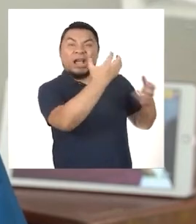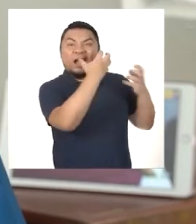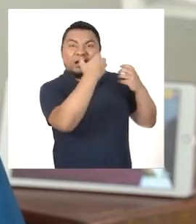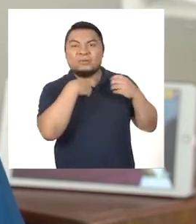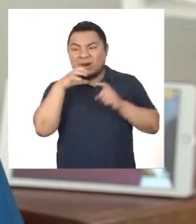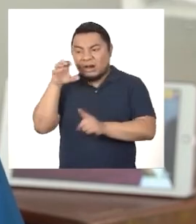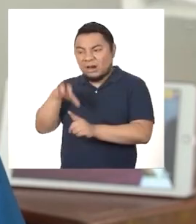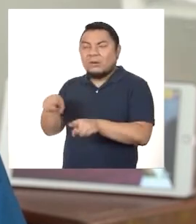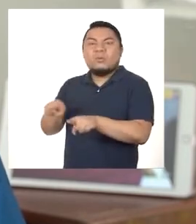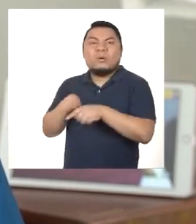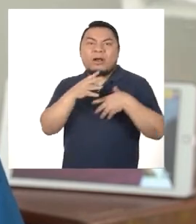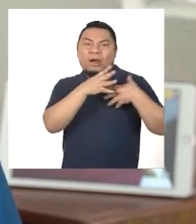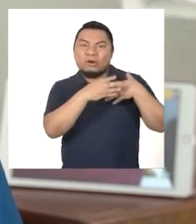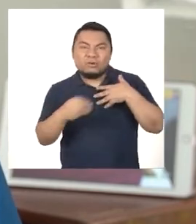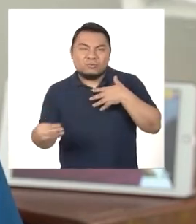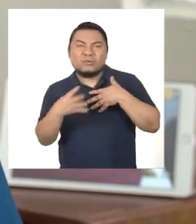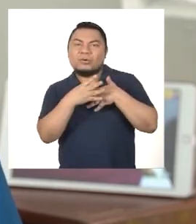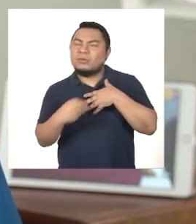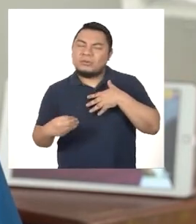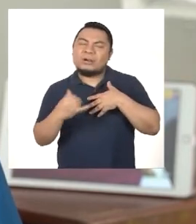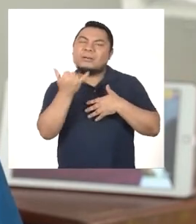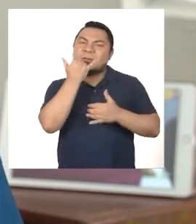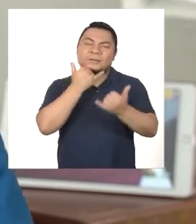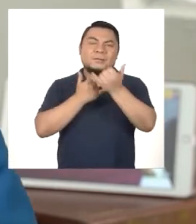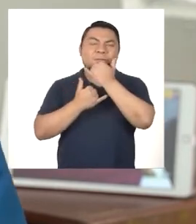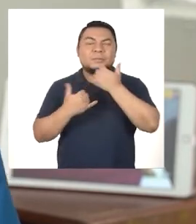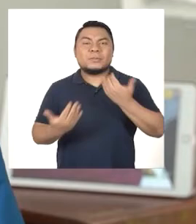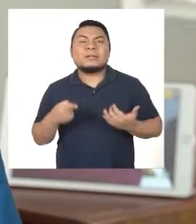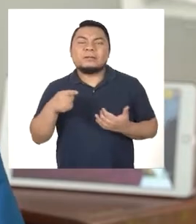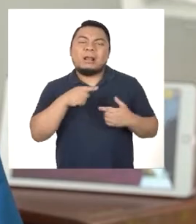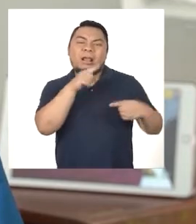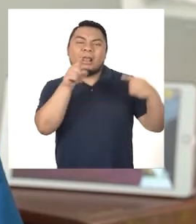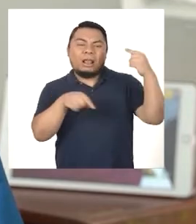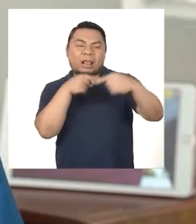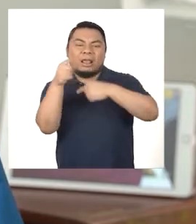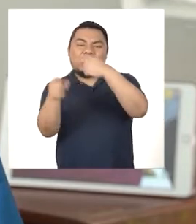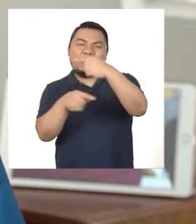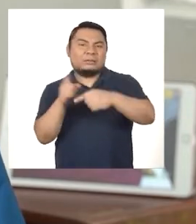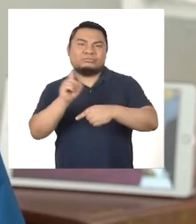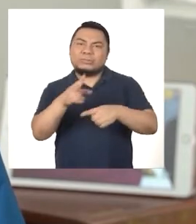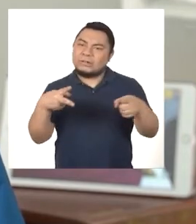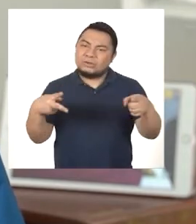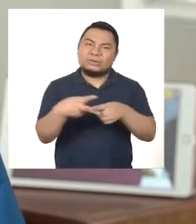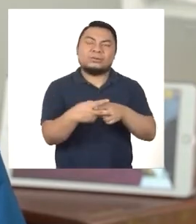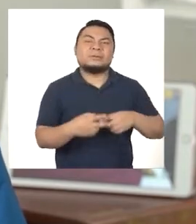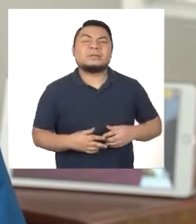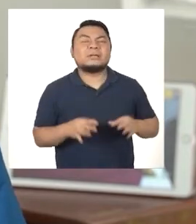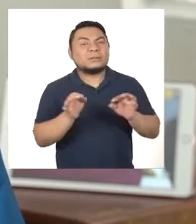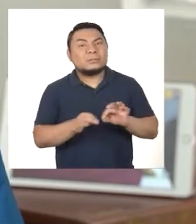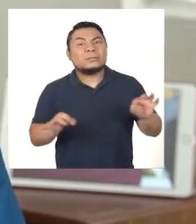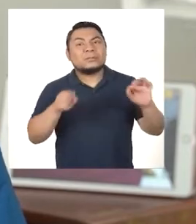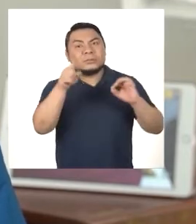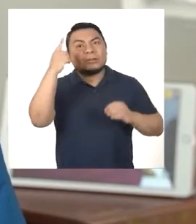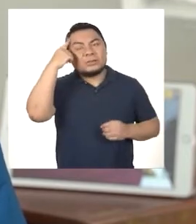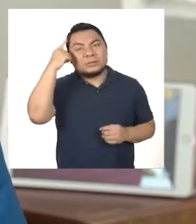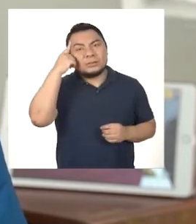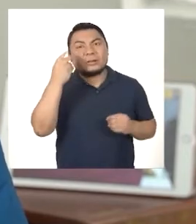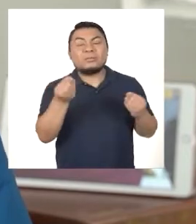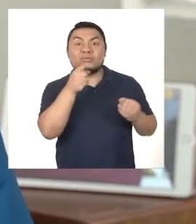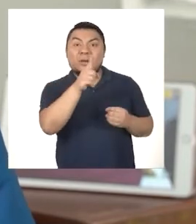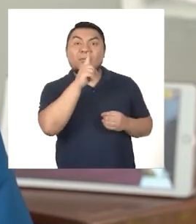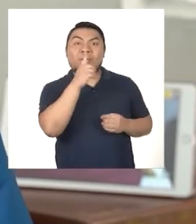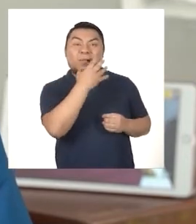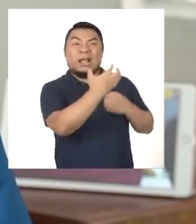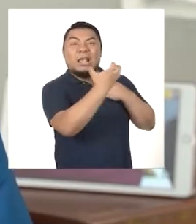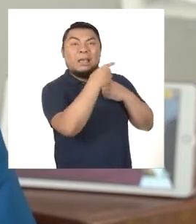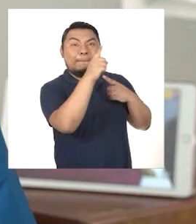cometer los mismos errores una y otra vez, y es un círculo que no para. Es importante darse cuenta si la manera como nos